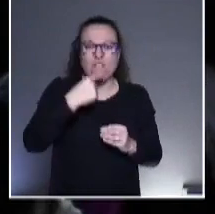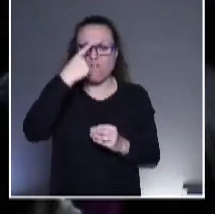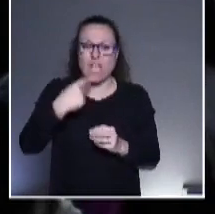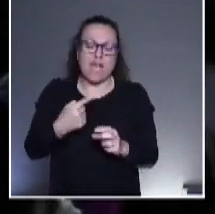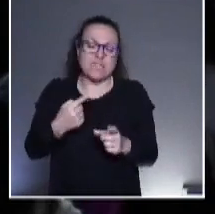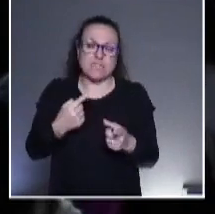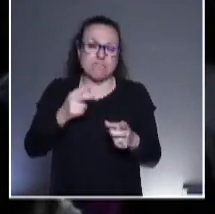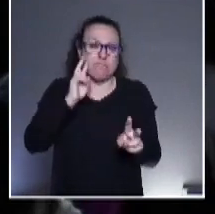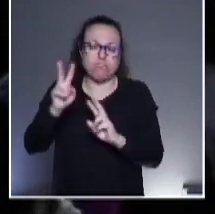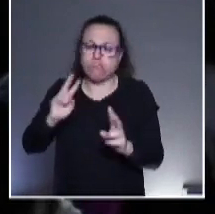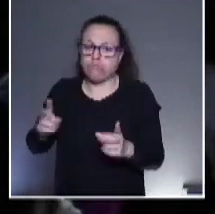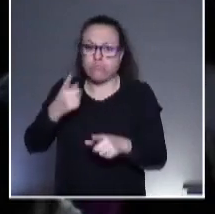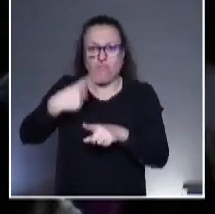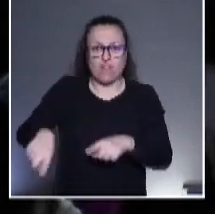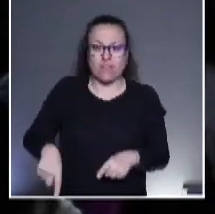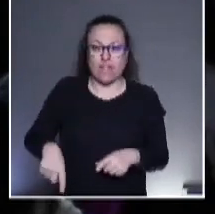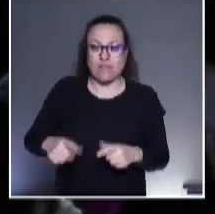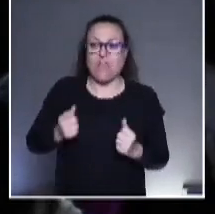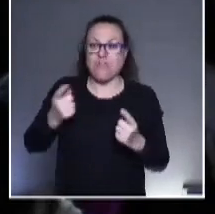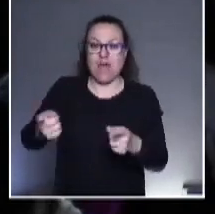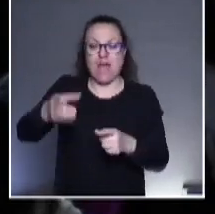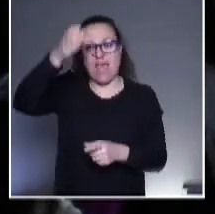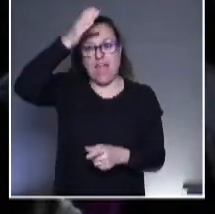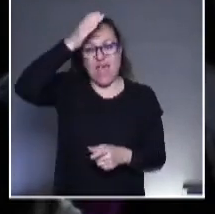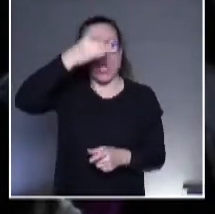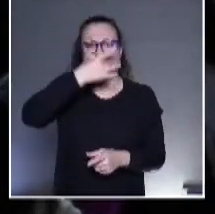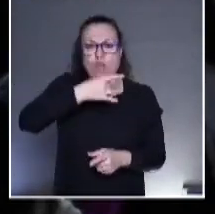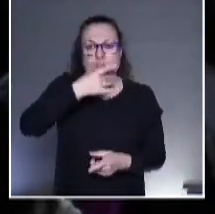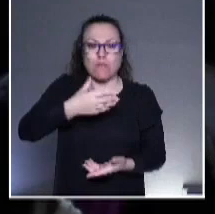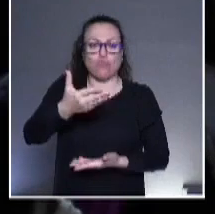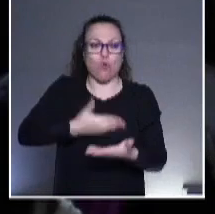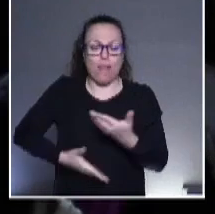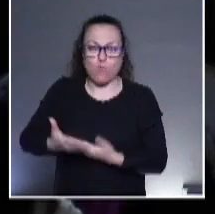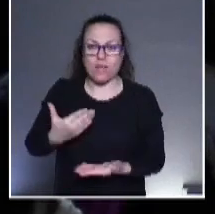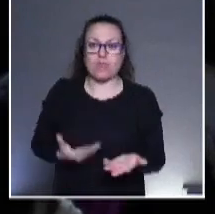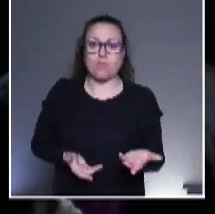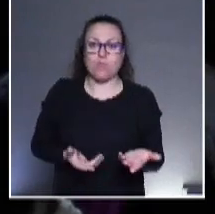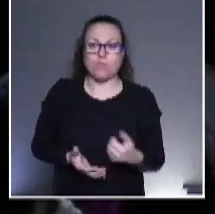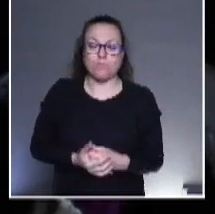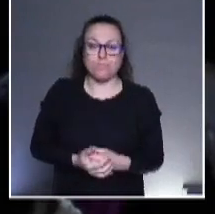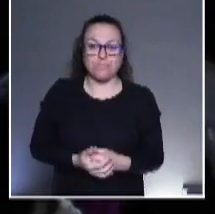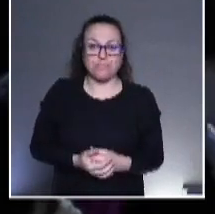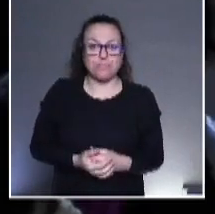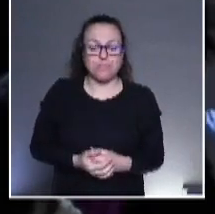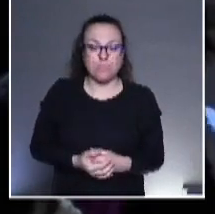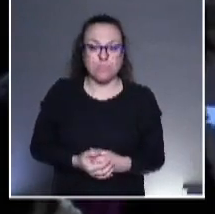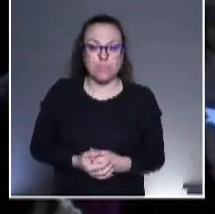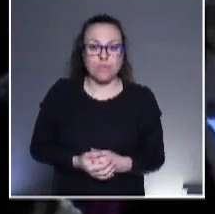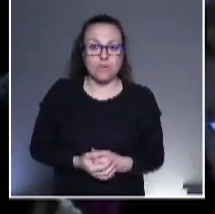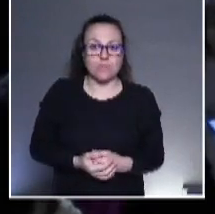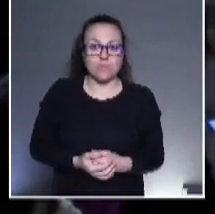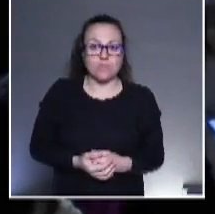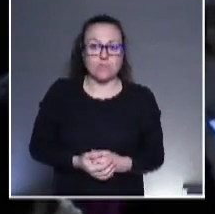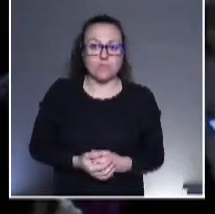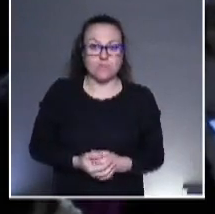disímiles para que generen inteligencia colectiva, conocimiento colaborativo y no entropía? ¿Cómo hacer